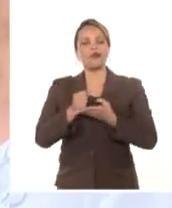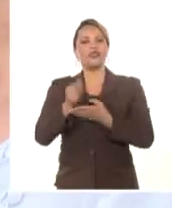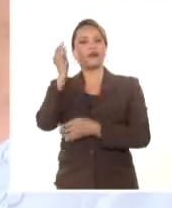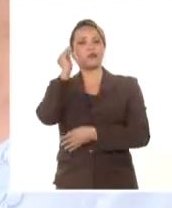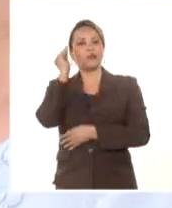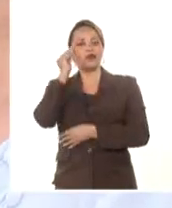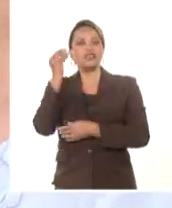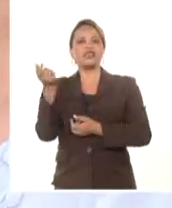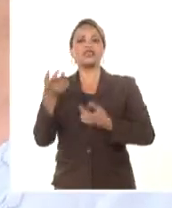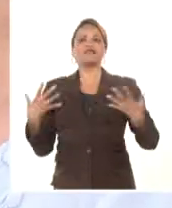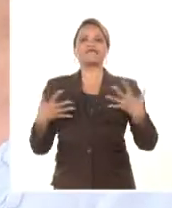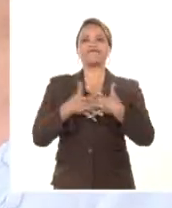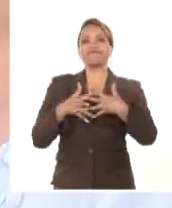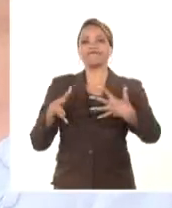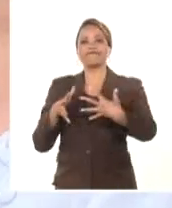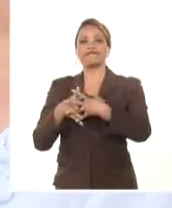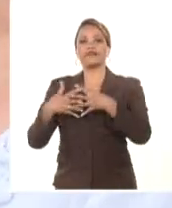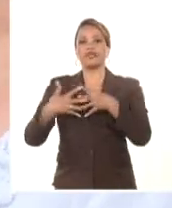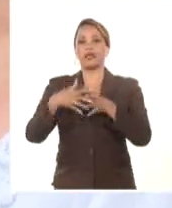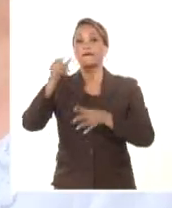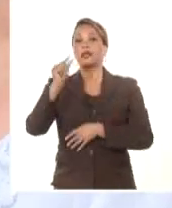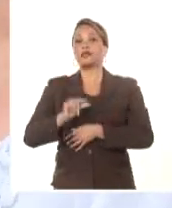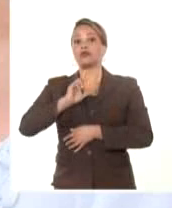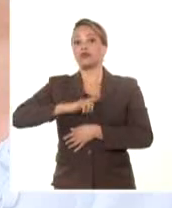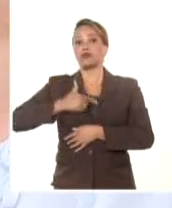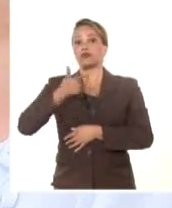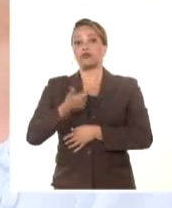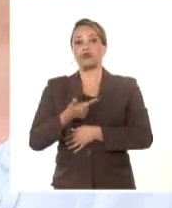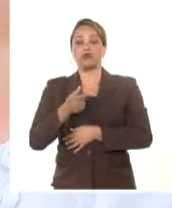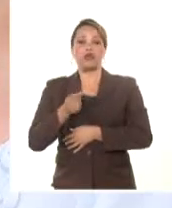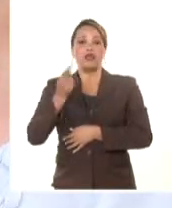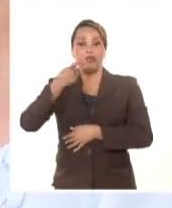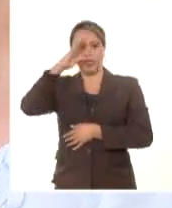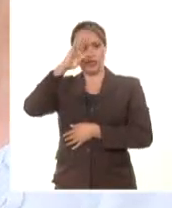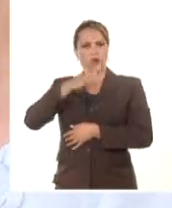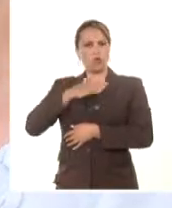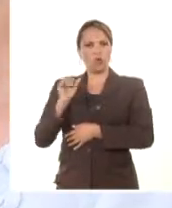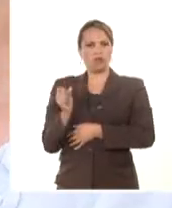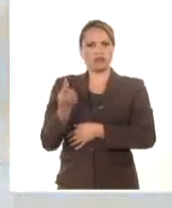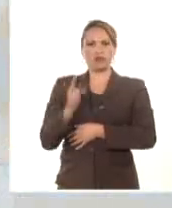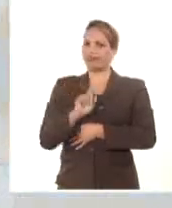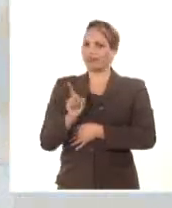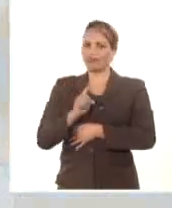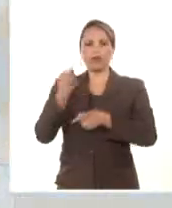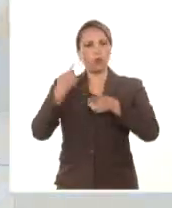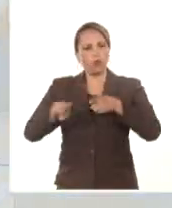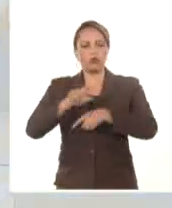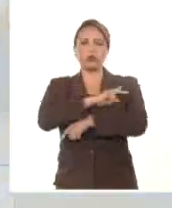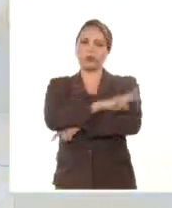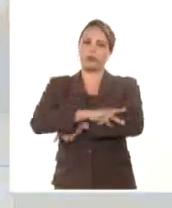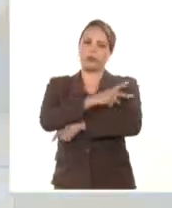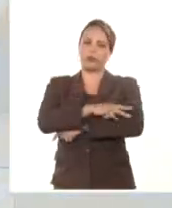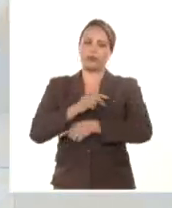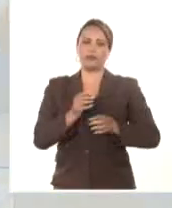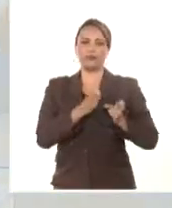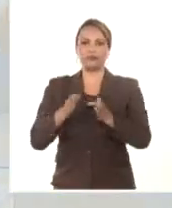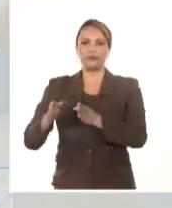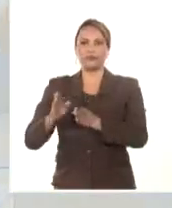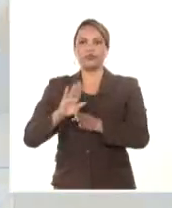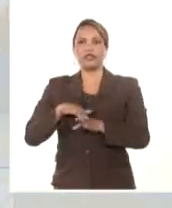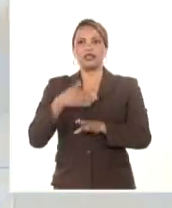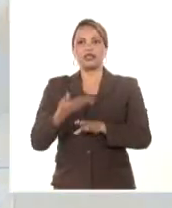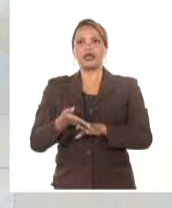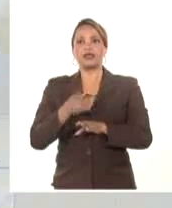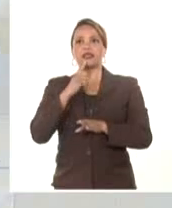con personalidades de la cultura no solamente cubana, sino de otras partes del mundo. A horas de ser constituida la